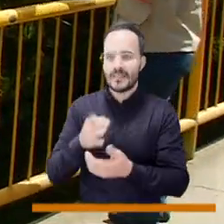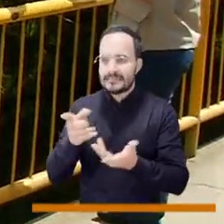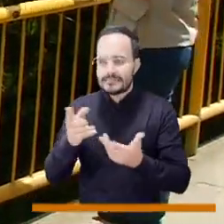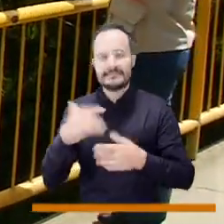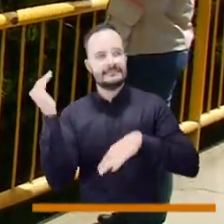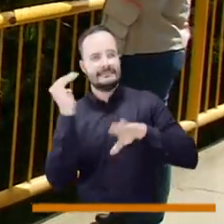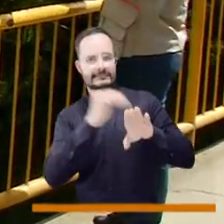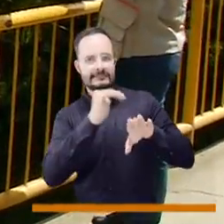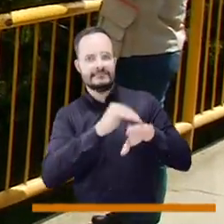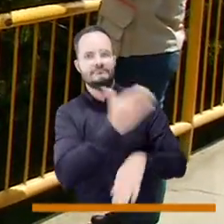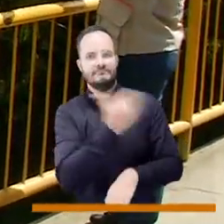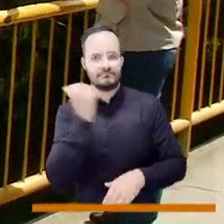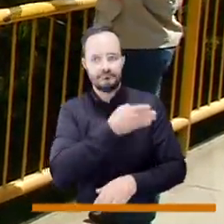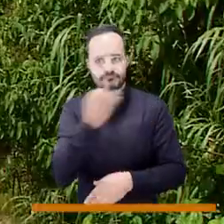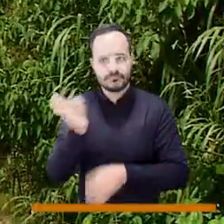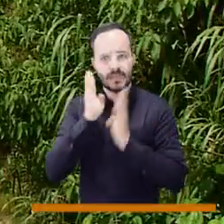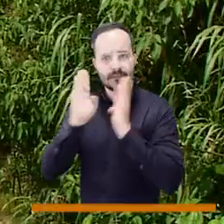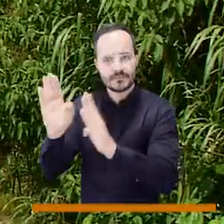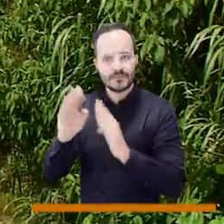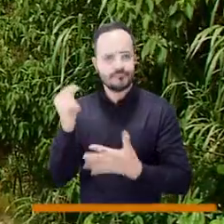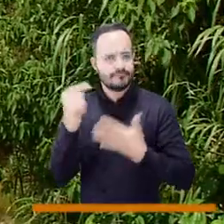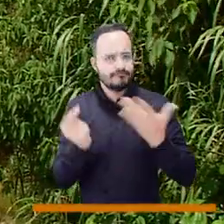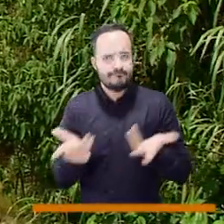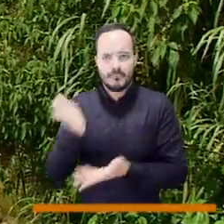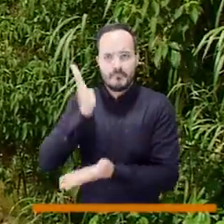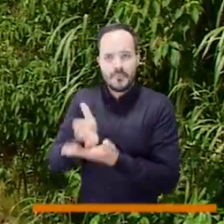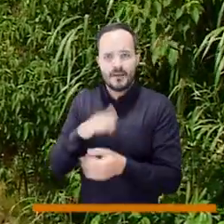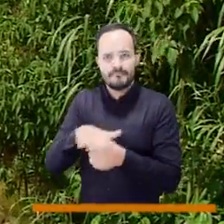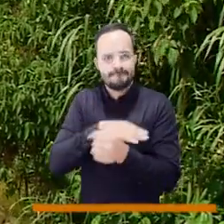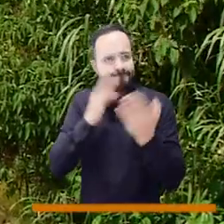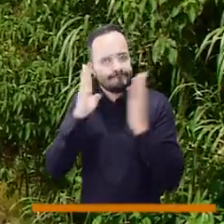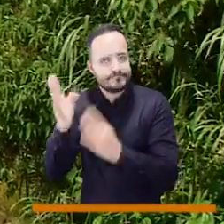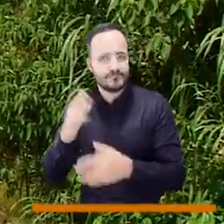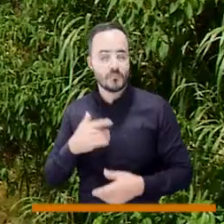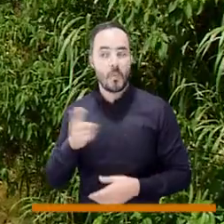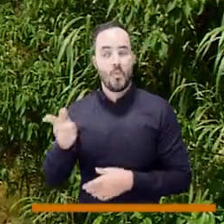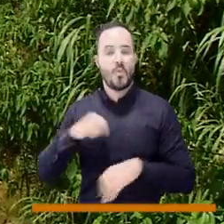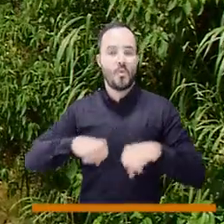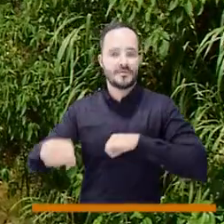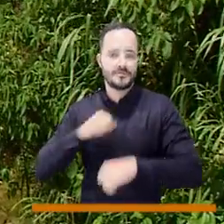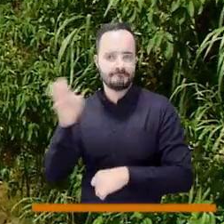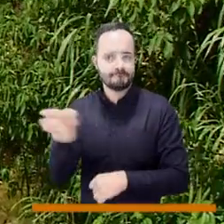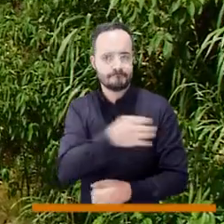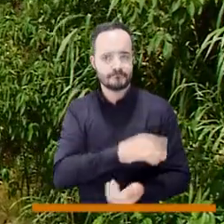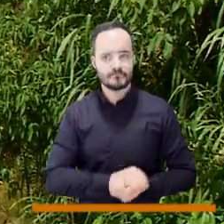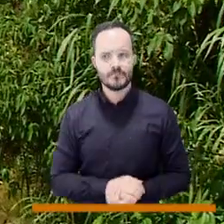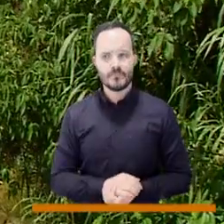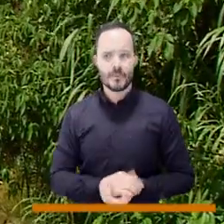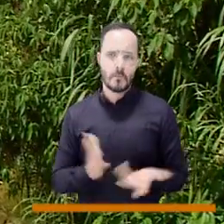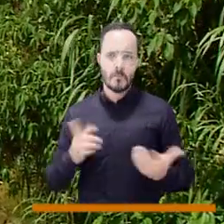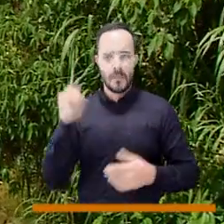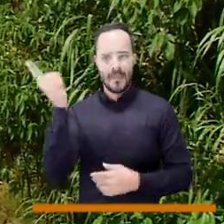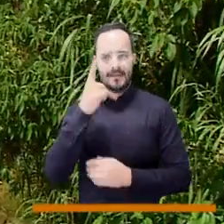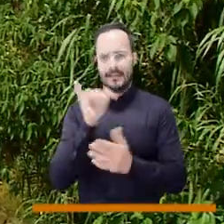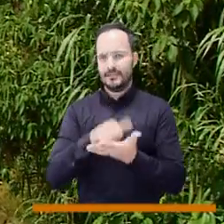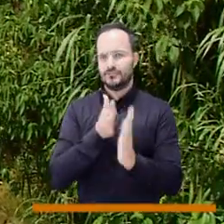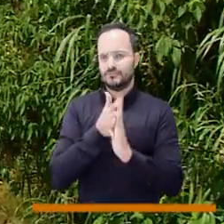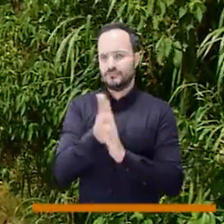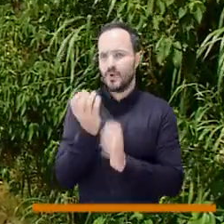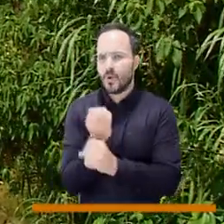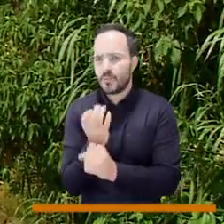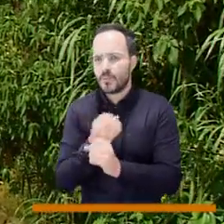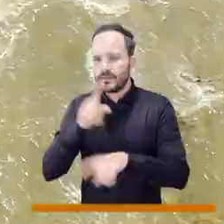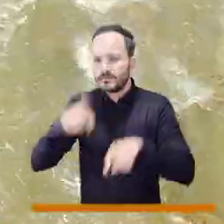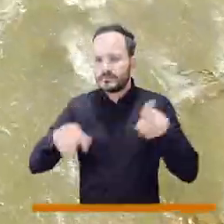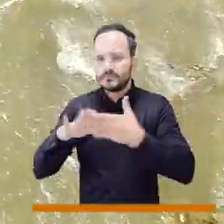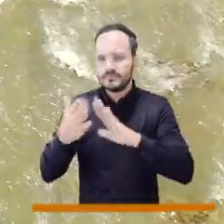el acompañamiento de la alcaldía y la gestión de las diferentes entidades de la alcaldía que deben atender el riesgo y ese tipo de desastres. Así que ese es como un